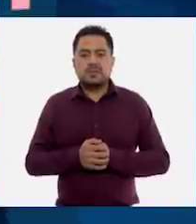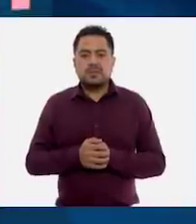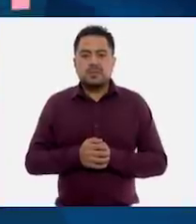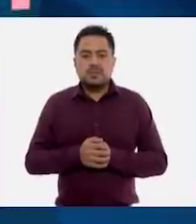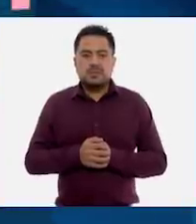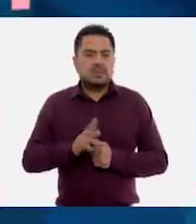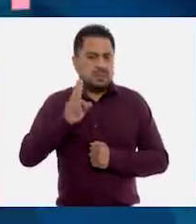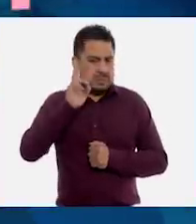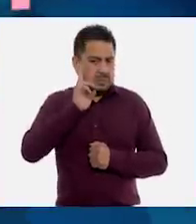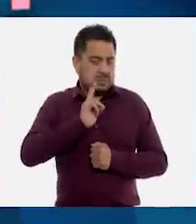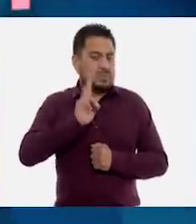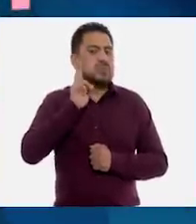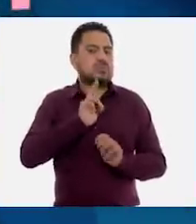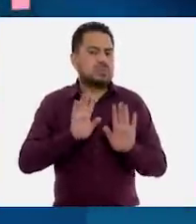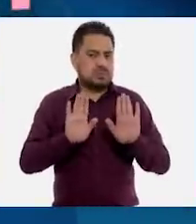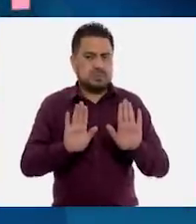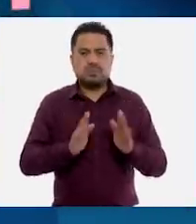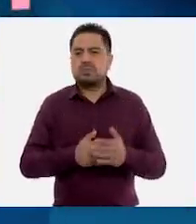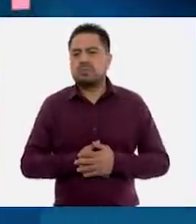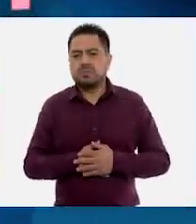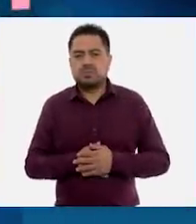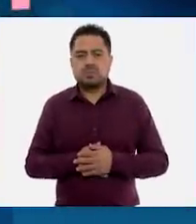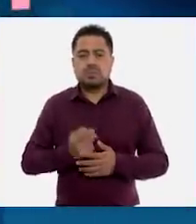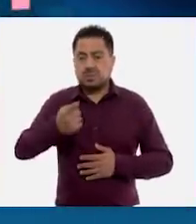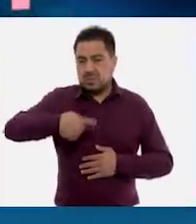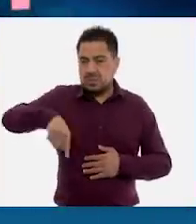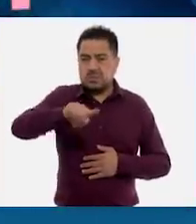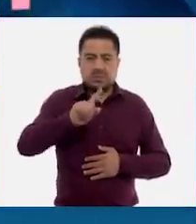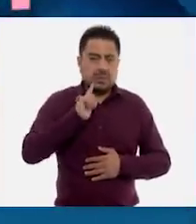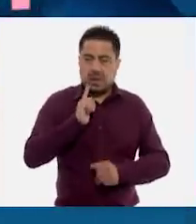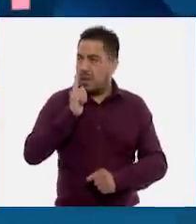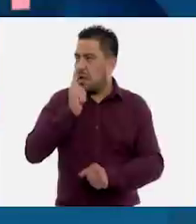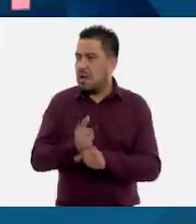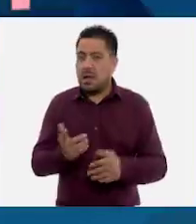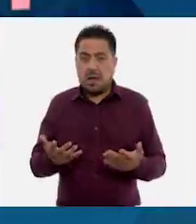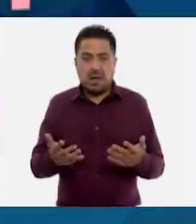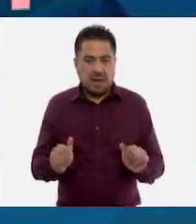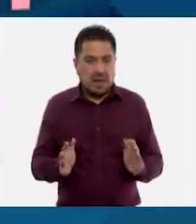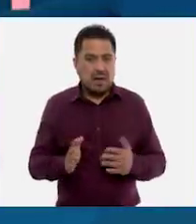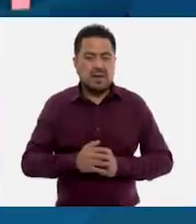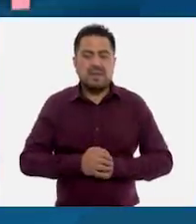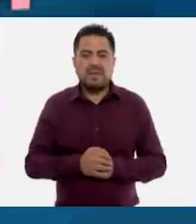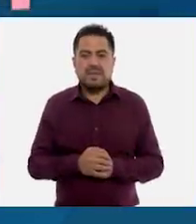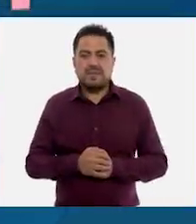A ver, vamos a verla. ¿Ustedes ya la encontraron?